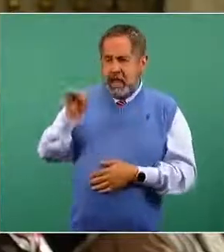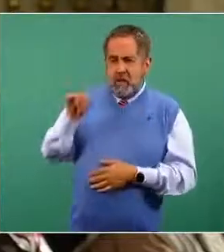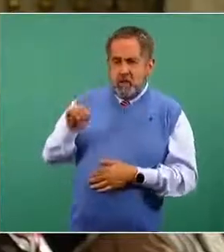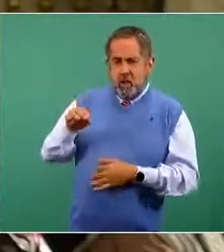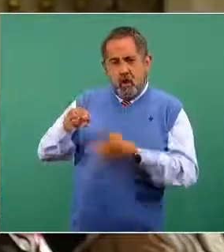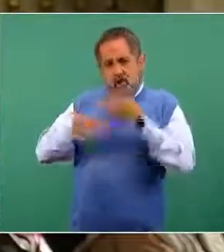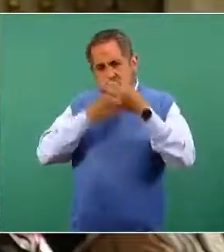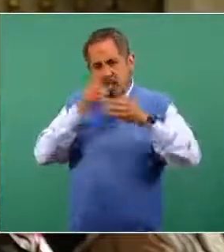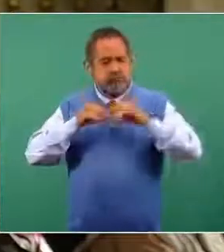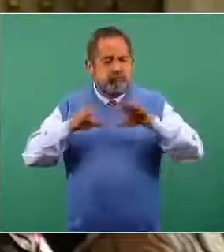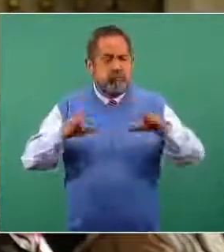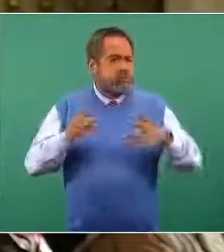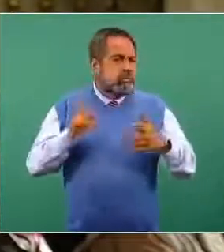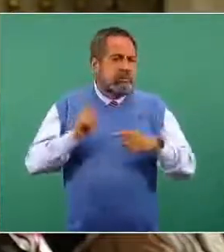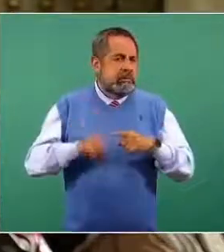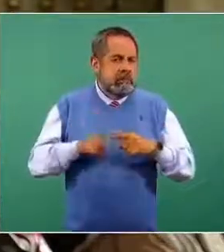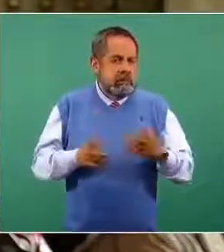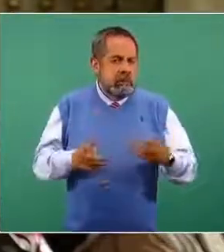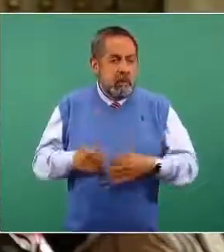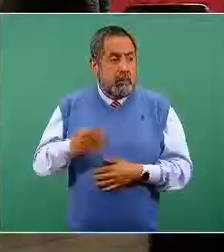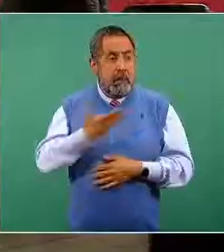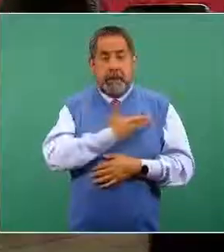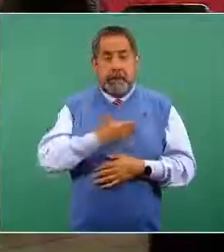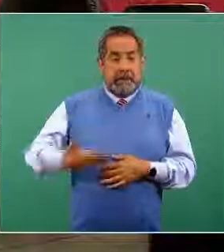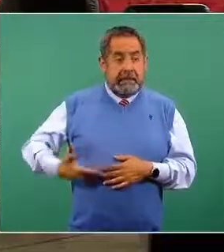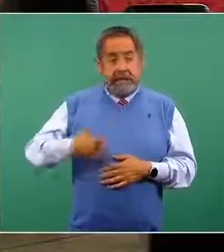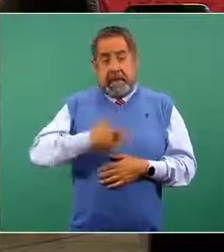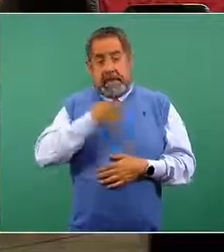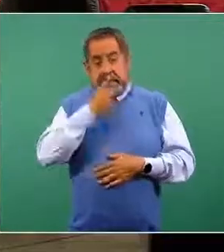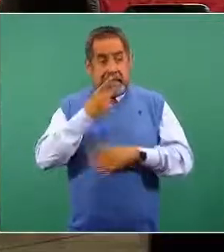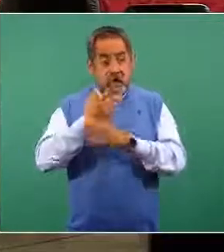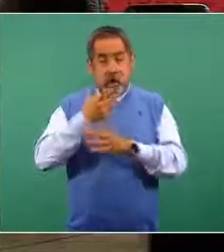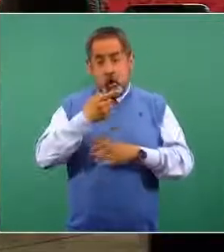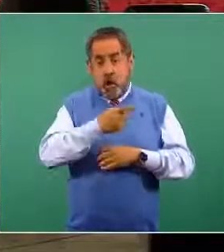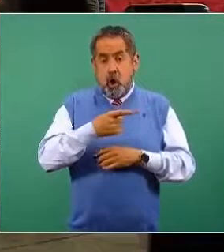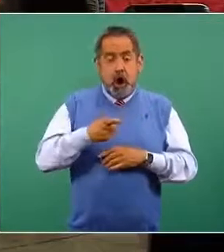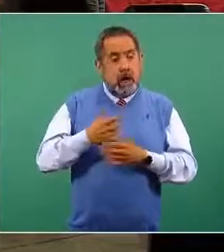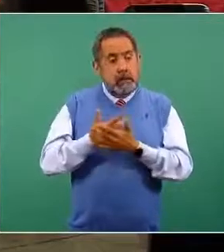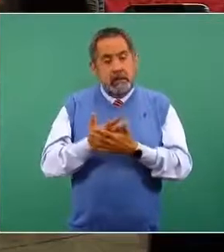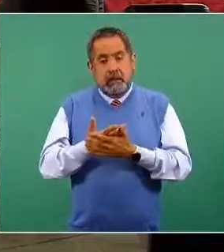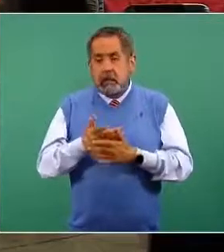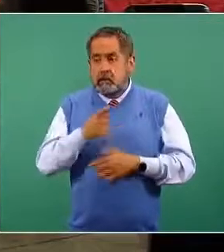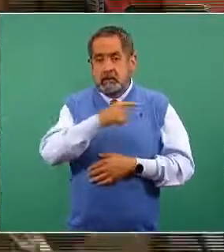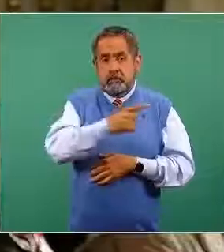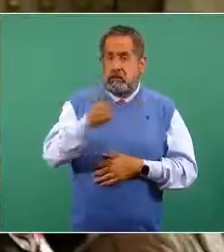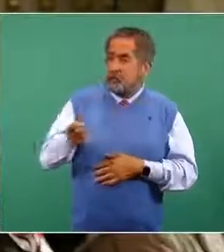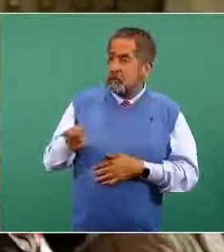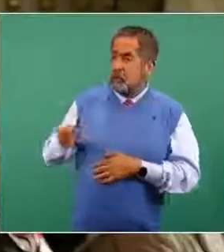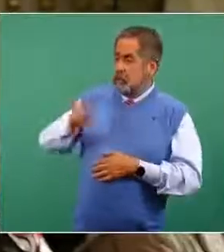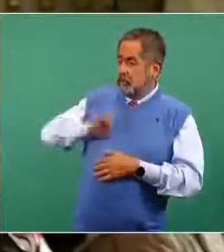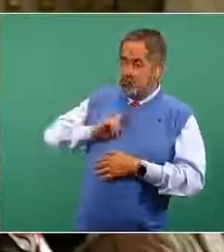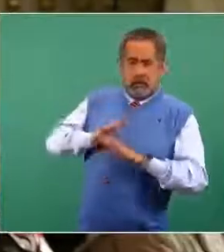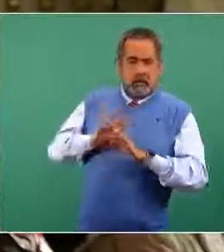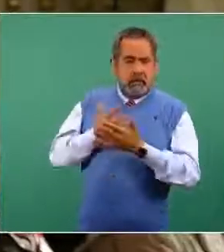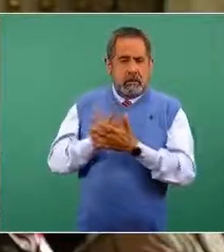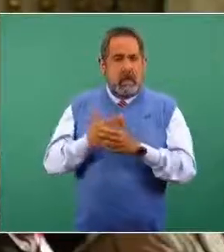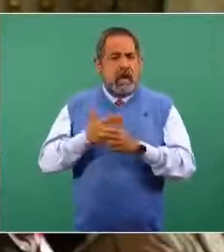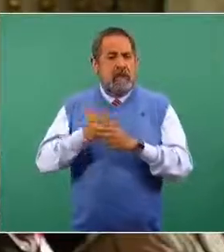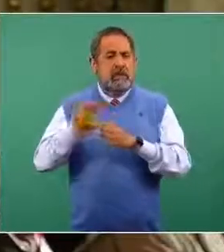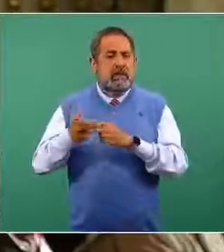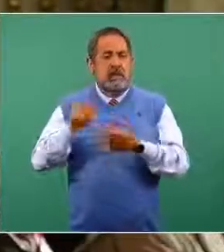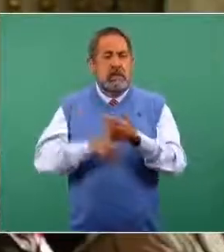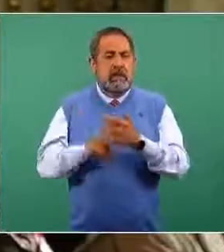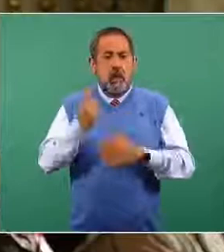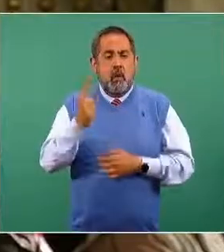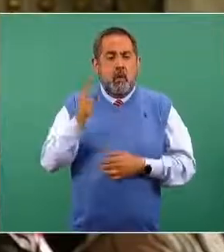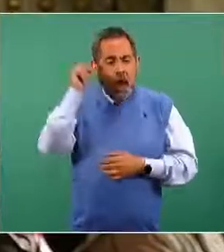Obrador. Le comento esto porque el presidente había comentado que él iba a guardar su turno. Por aquí tengo el calendario, sería